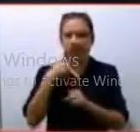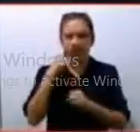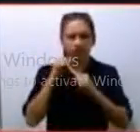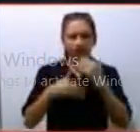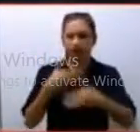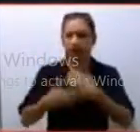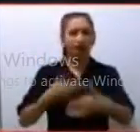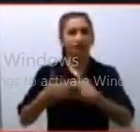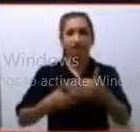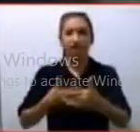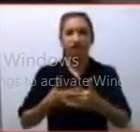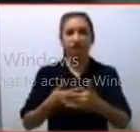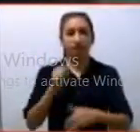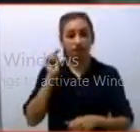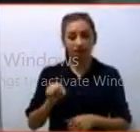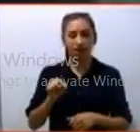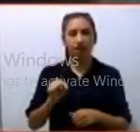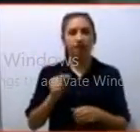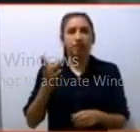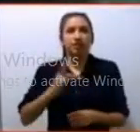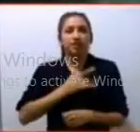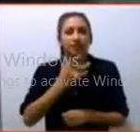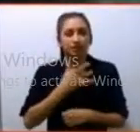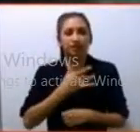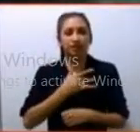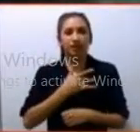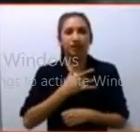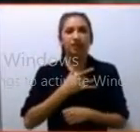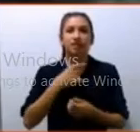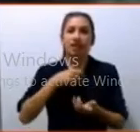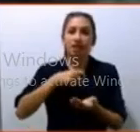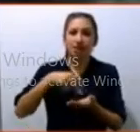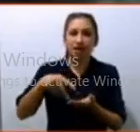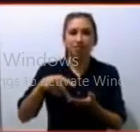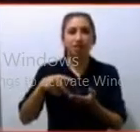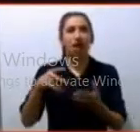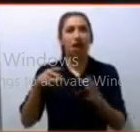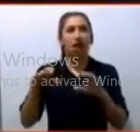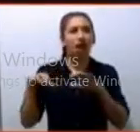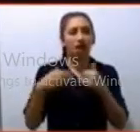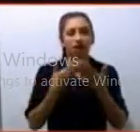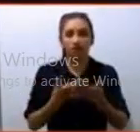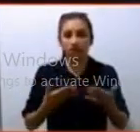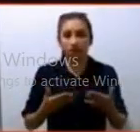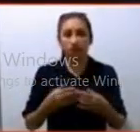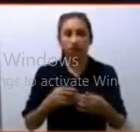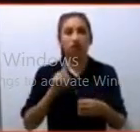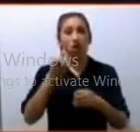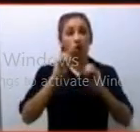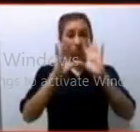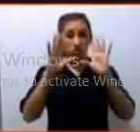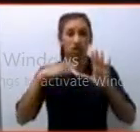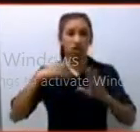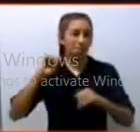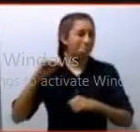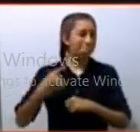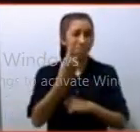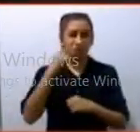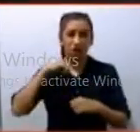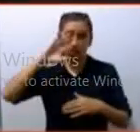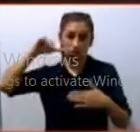voy a salir adelante. Para que él al menos se siente, llegue a caminar, haga sus cosas. La primera vez que vine de Cajamarca,